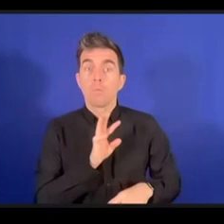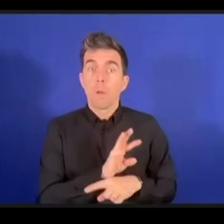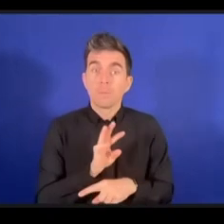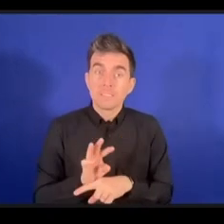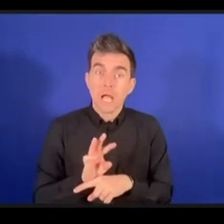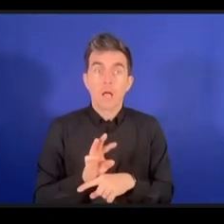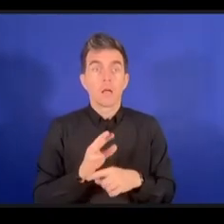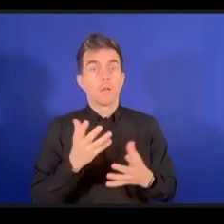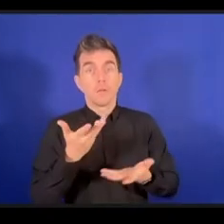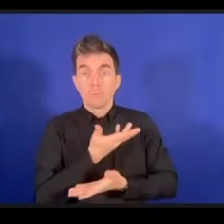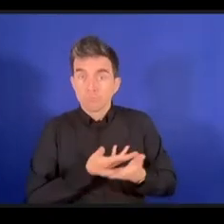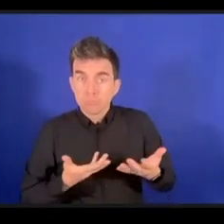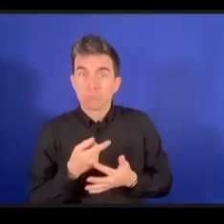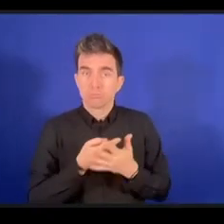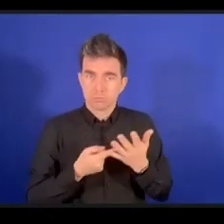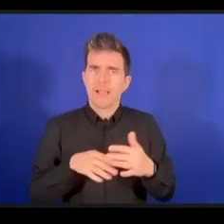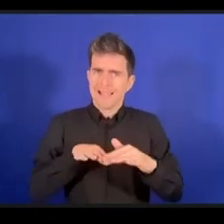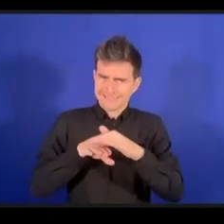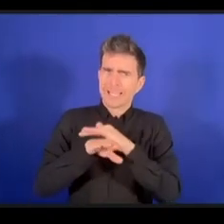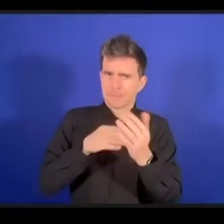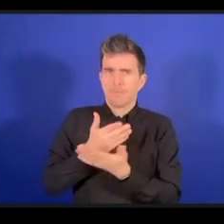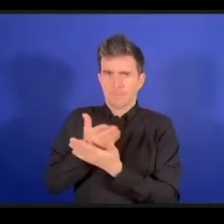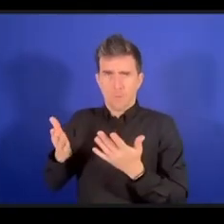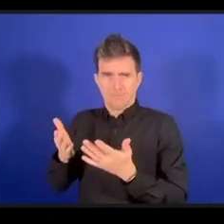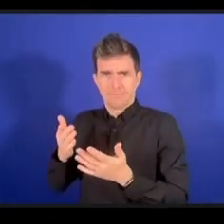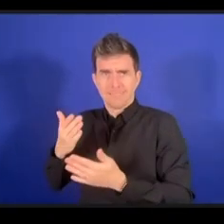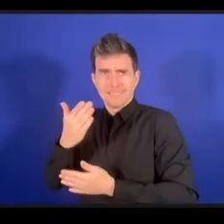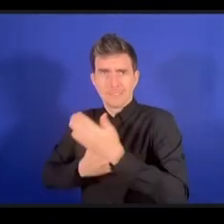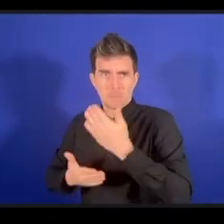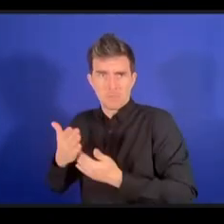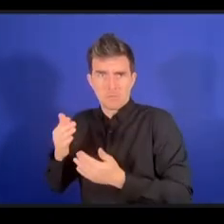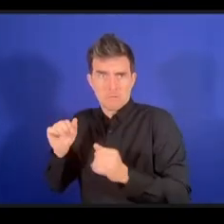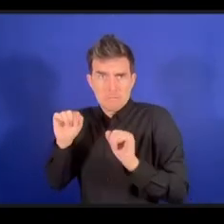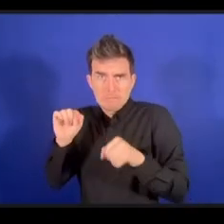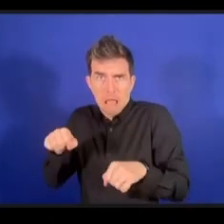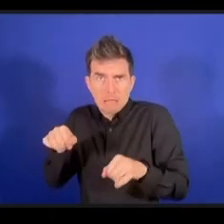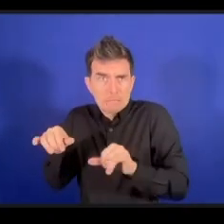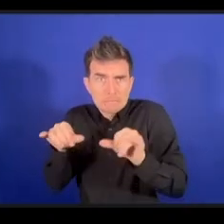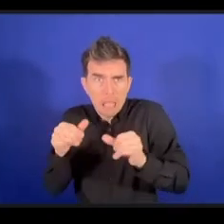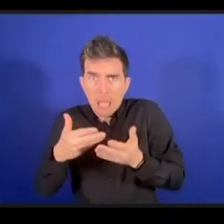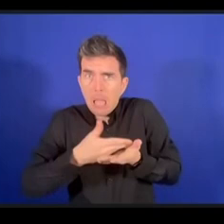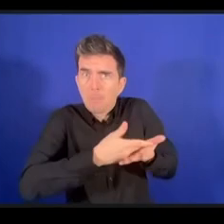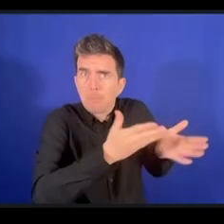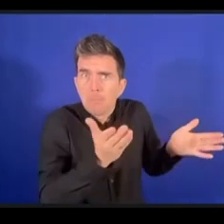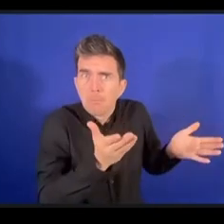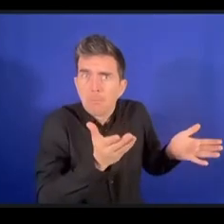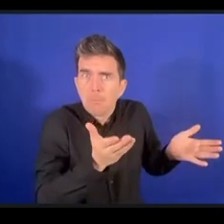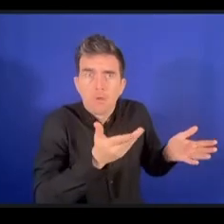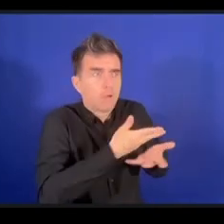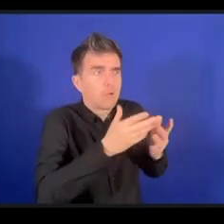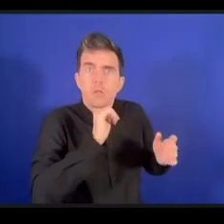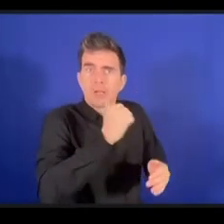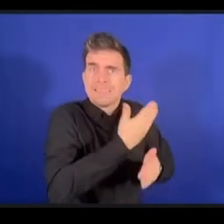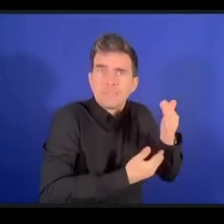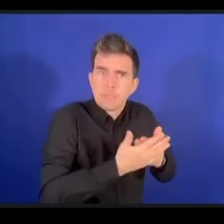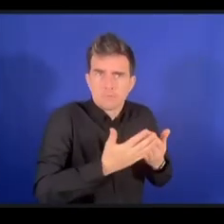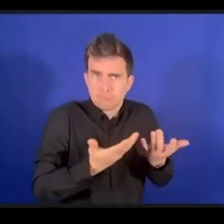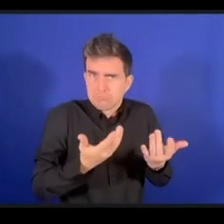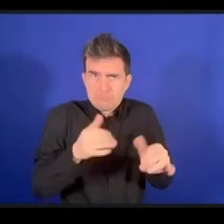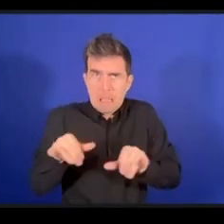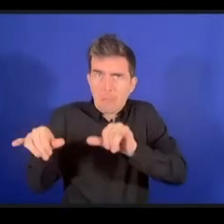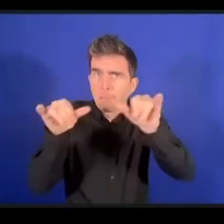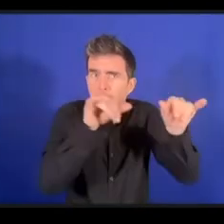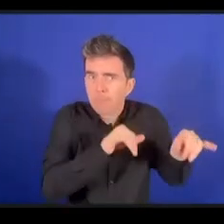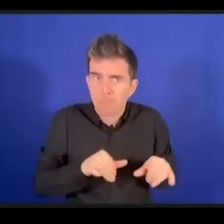discapacidades que sí han sido utilizadas por otras personas Pero que nos han dicho que han sido mucho más